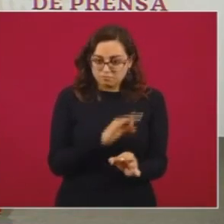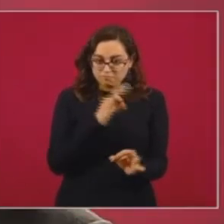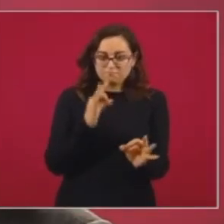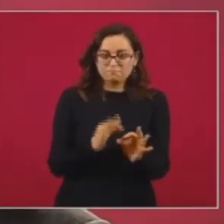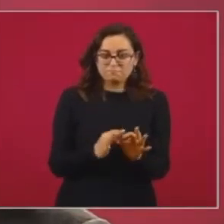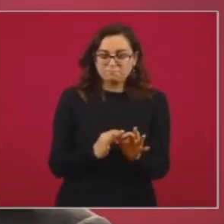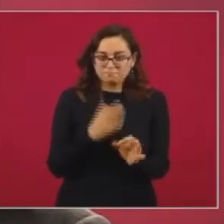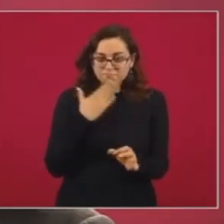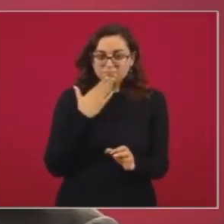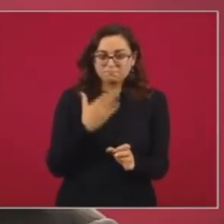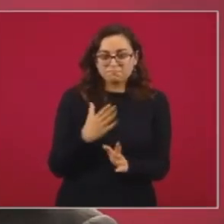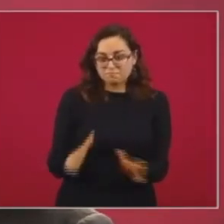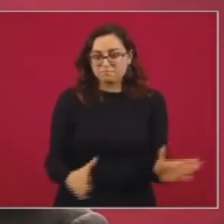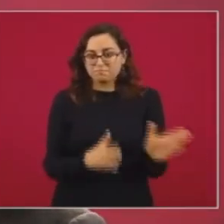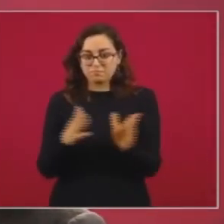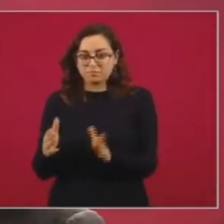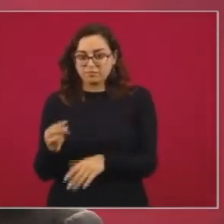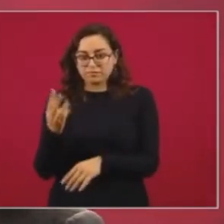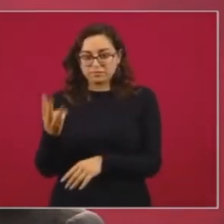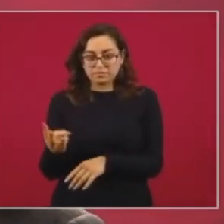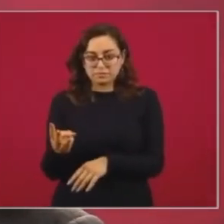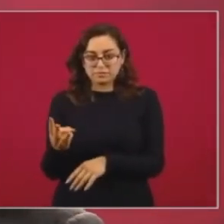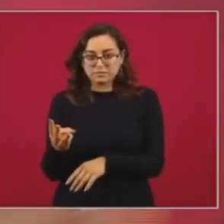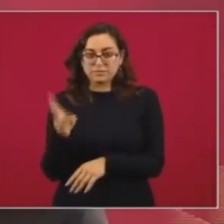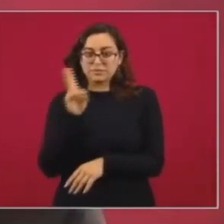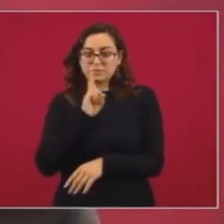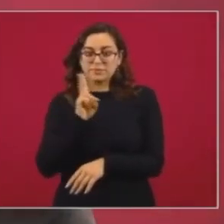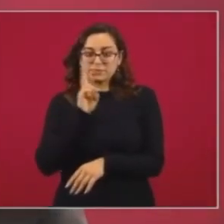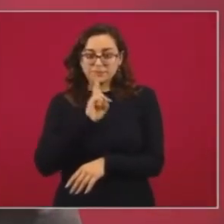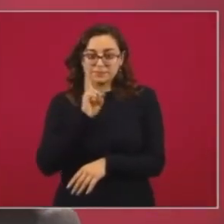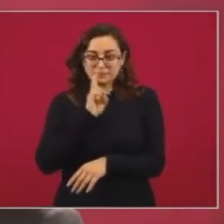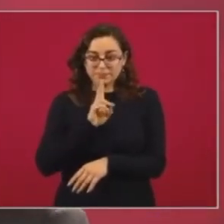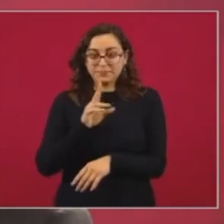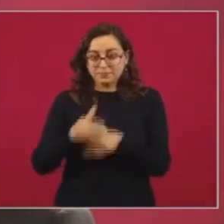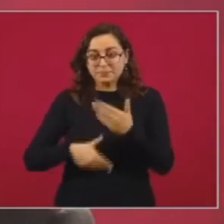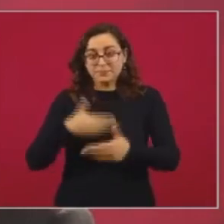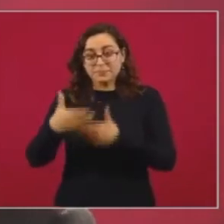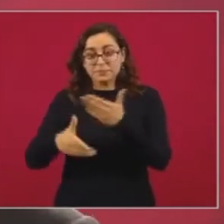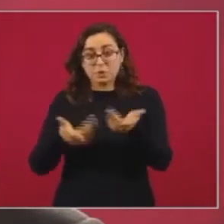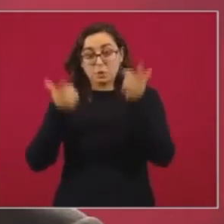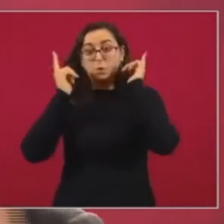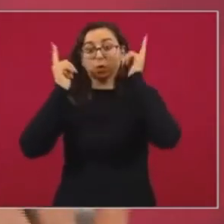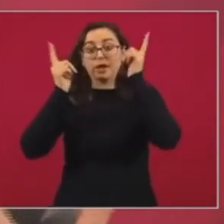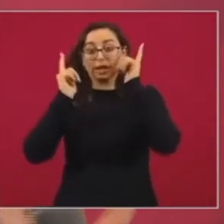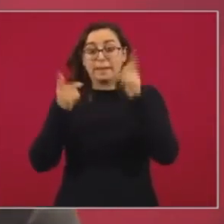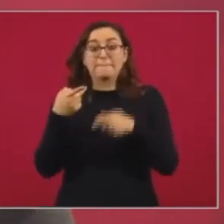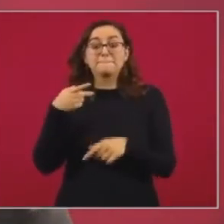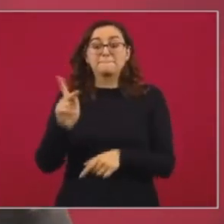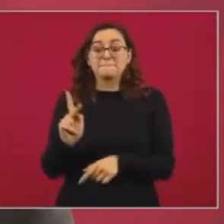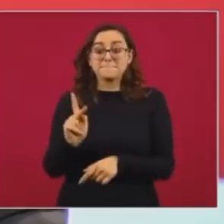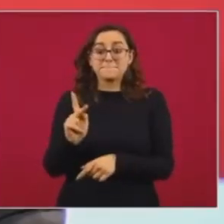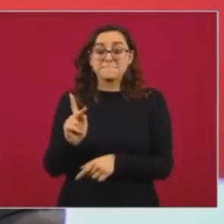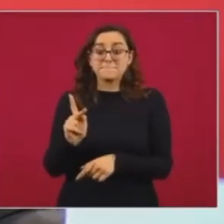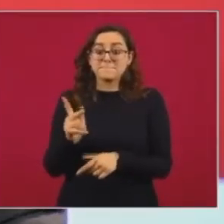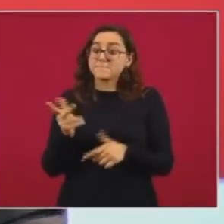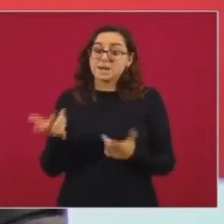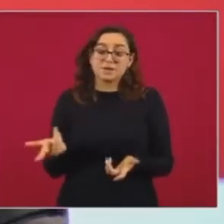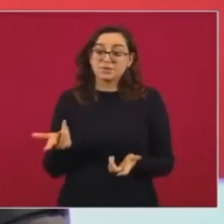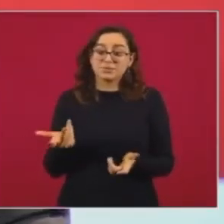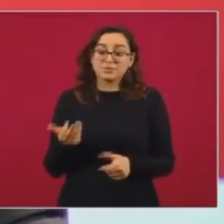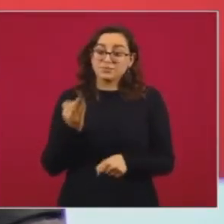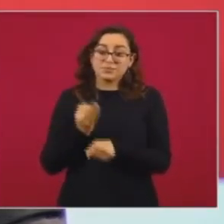eficaz, y después se probara en fase clínica 3 y eventualmente pudiera ser de gran utilidad. Pero la noticia está más rápida y